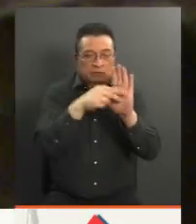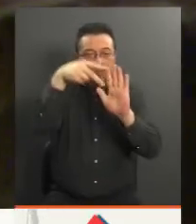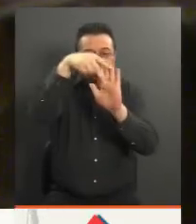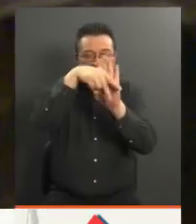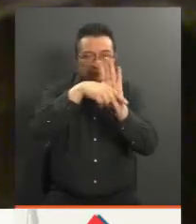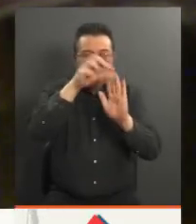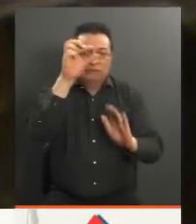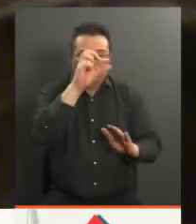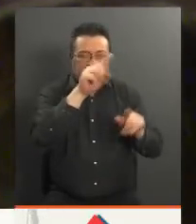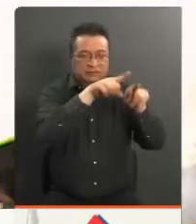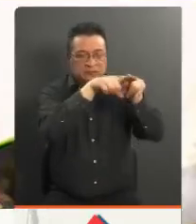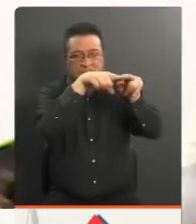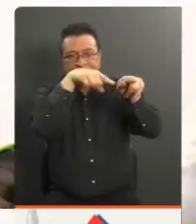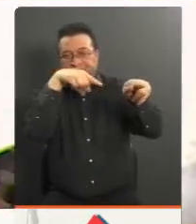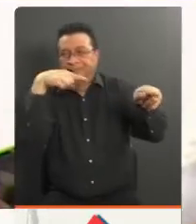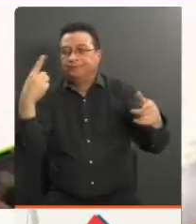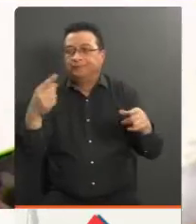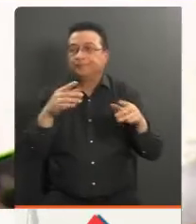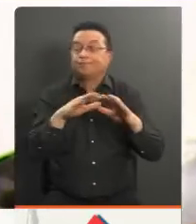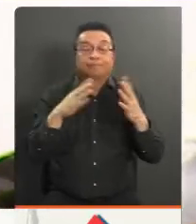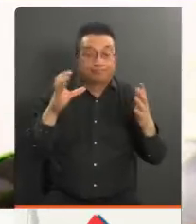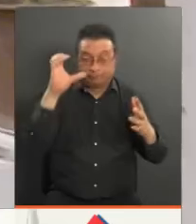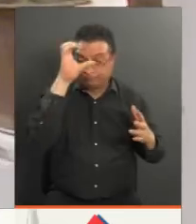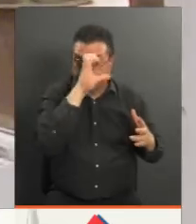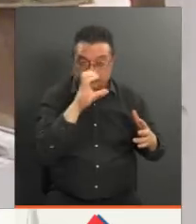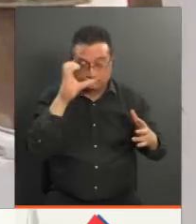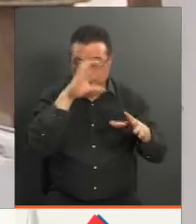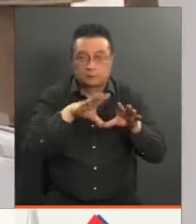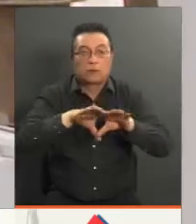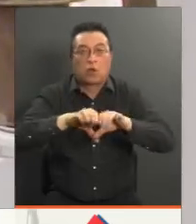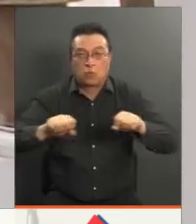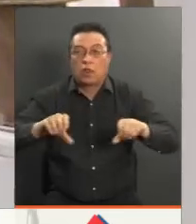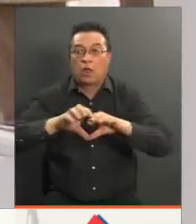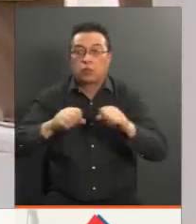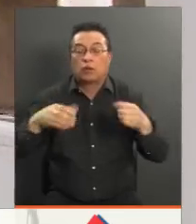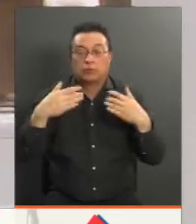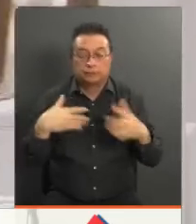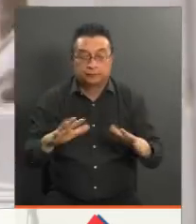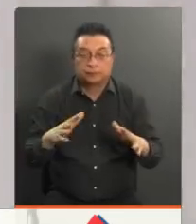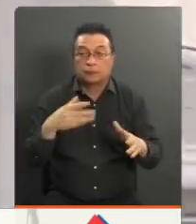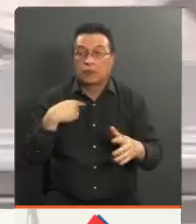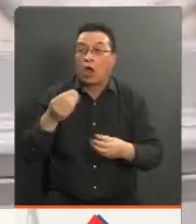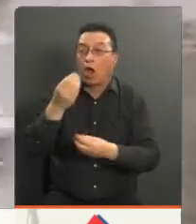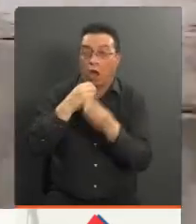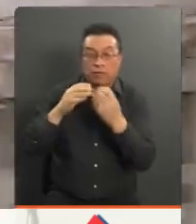alargaron. Todo en medio de la búsqueda de un acuerdo, el que después del delivery también llegó.